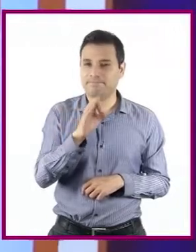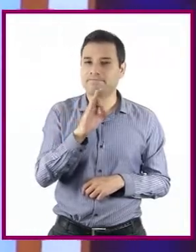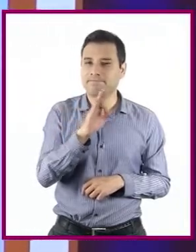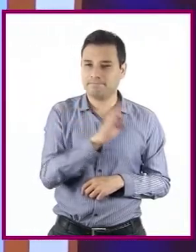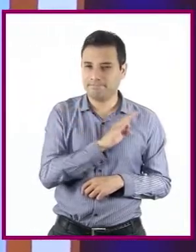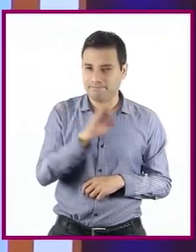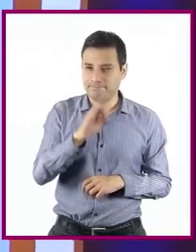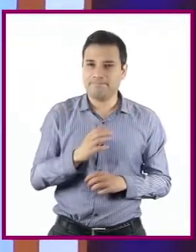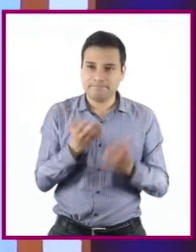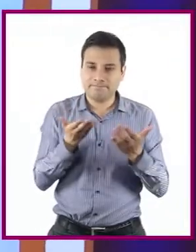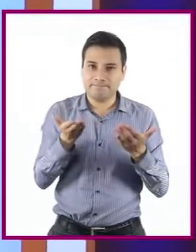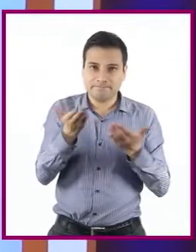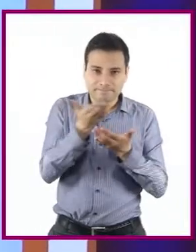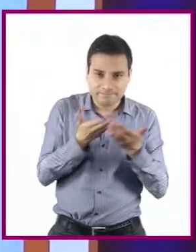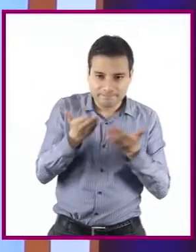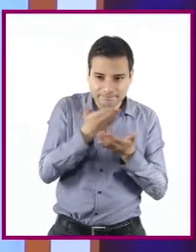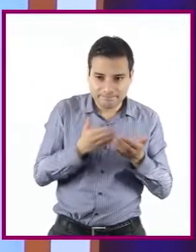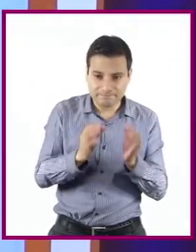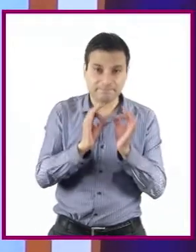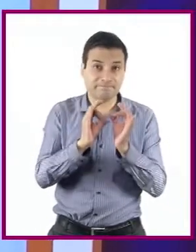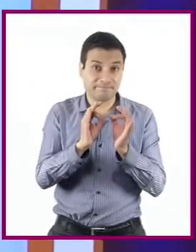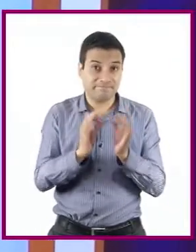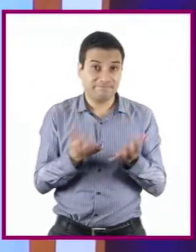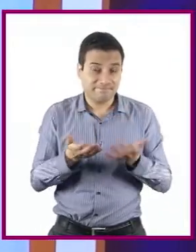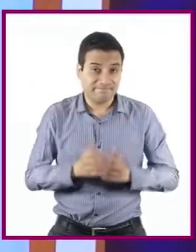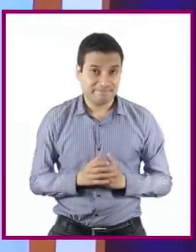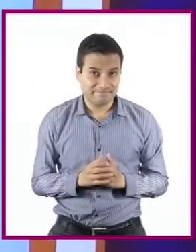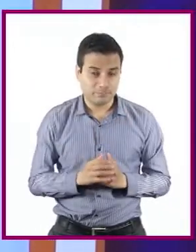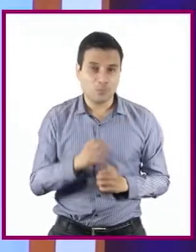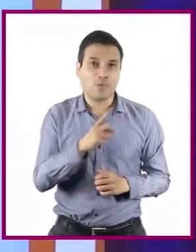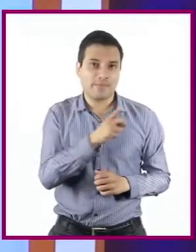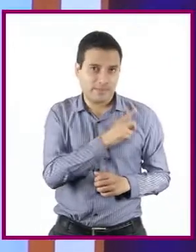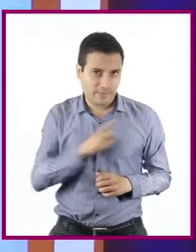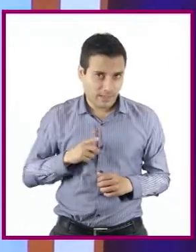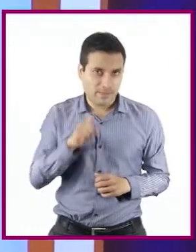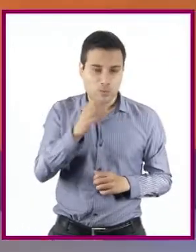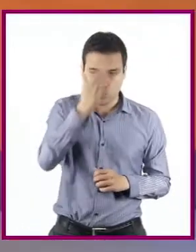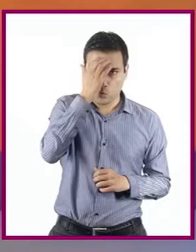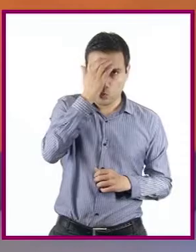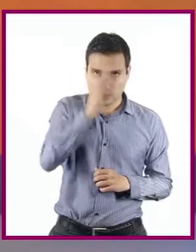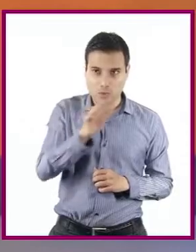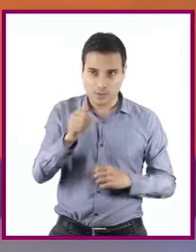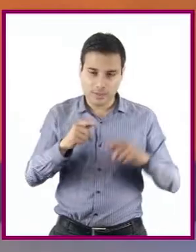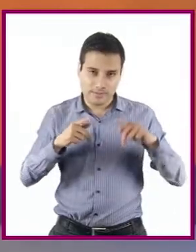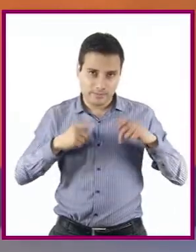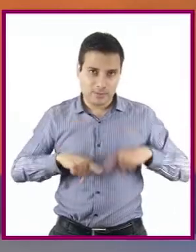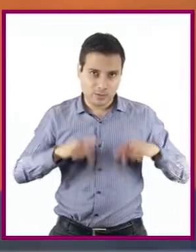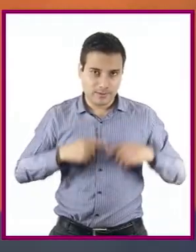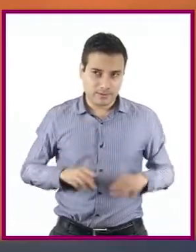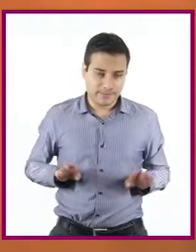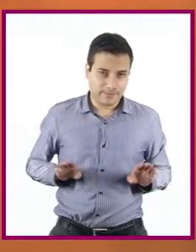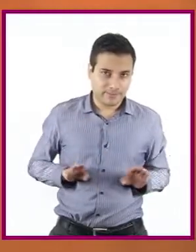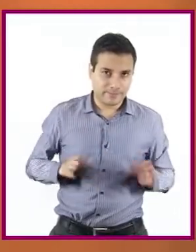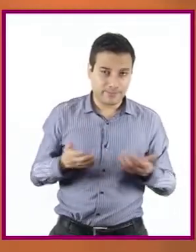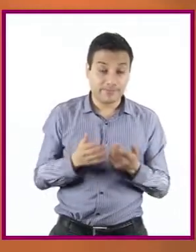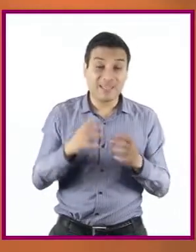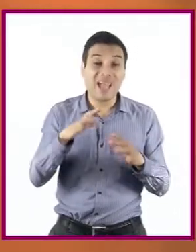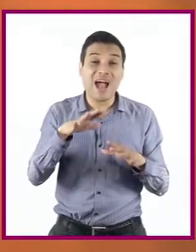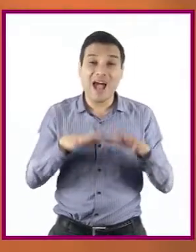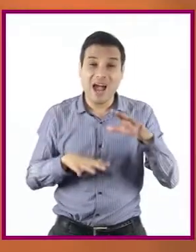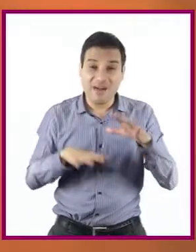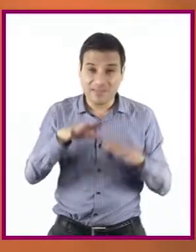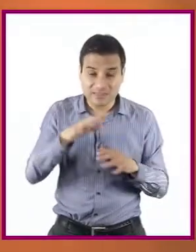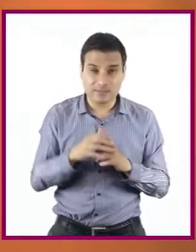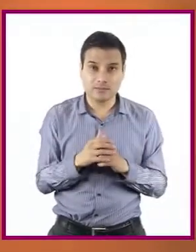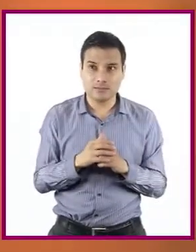una convivencia en la que se construye la disposición de conocer otras manifestaciones culturales. Sin embargo, muchas veces nos encontramos